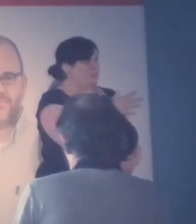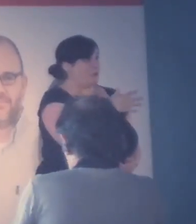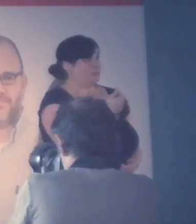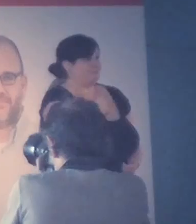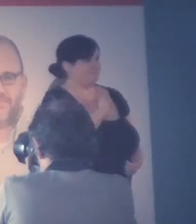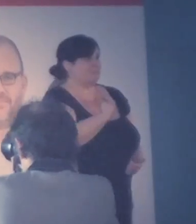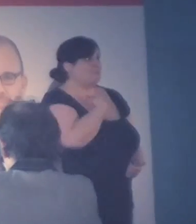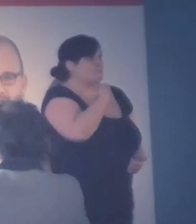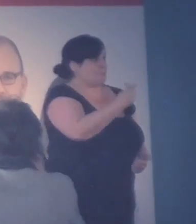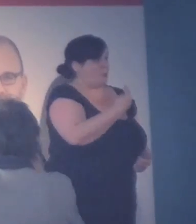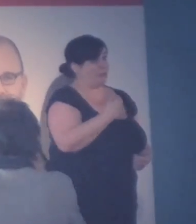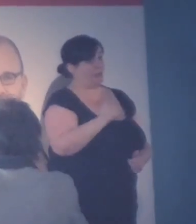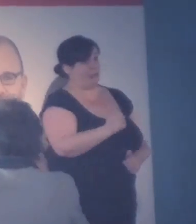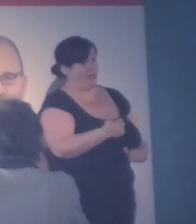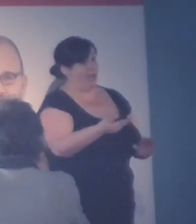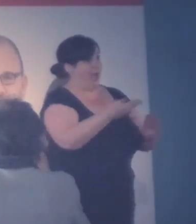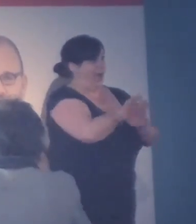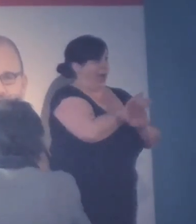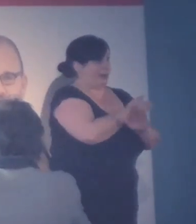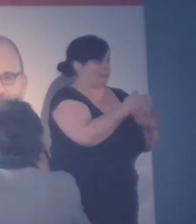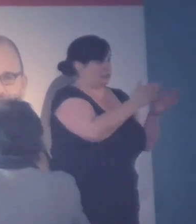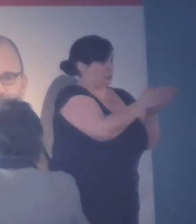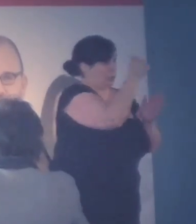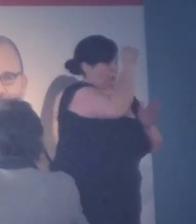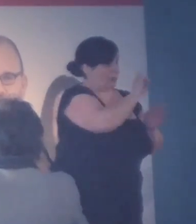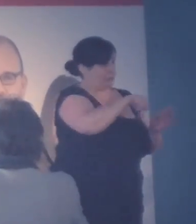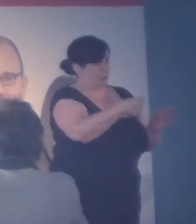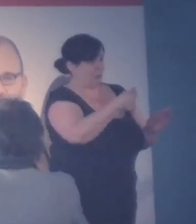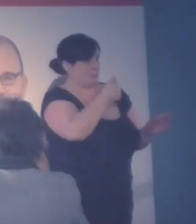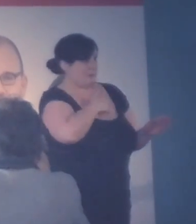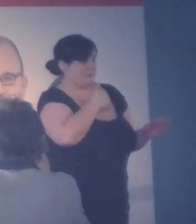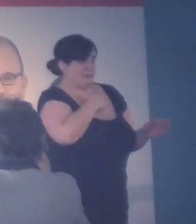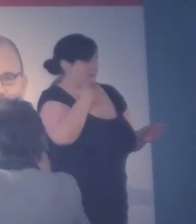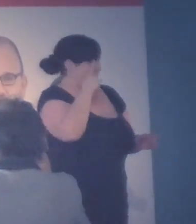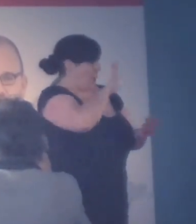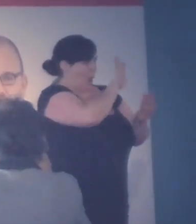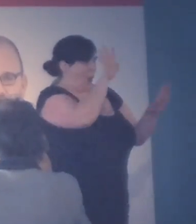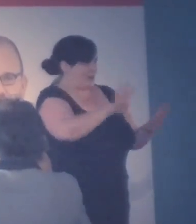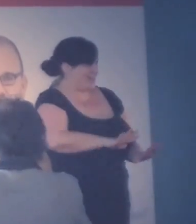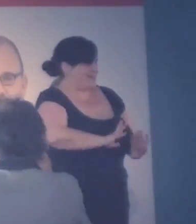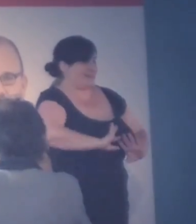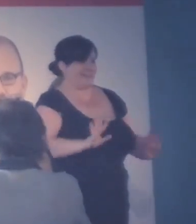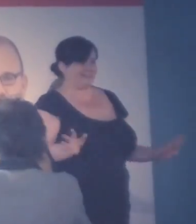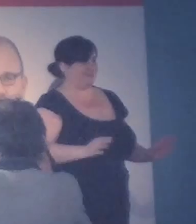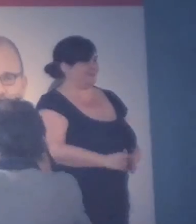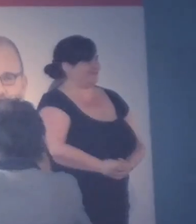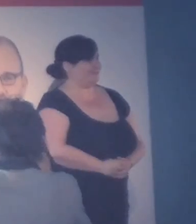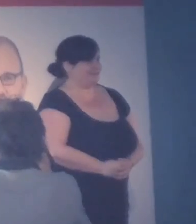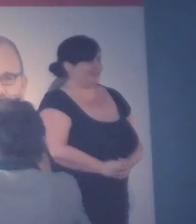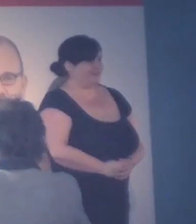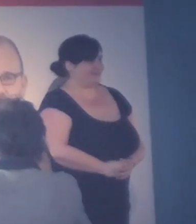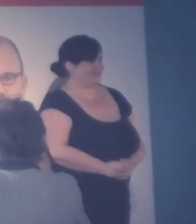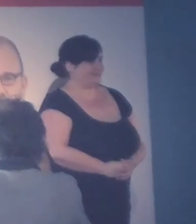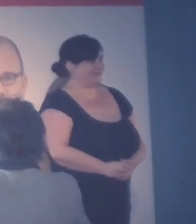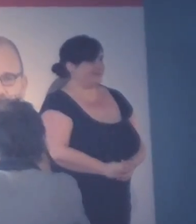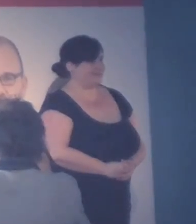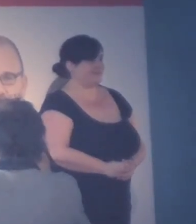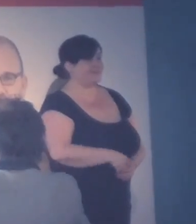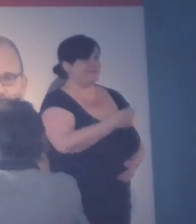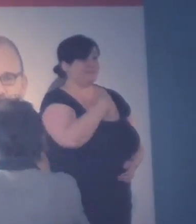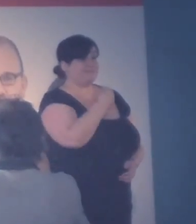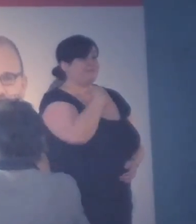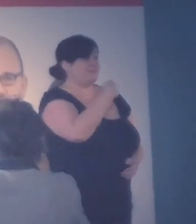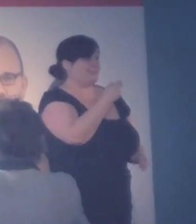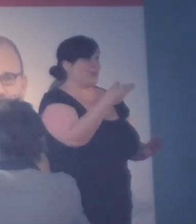Xosé Manuel Beiras dá terror. É unha tensa tremenda, francamente. Antes de decir nada,